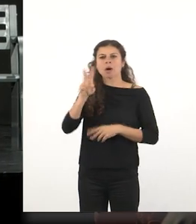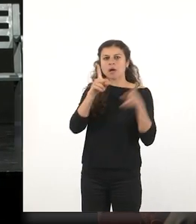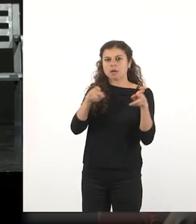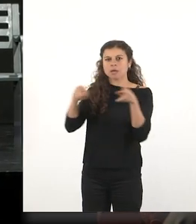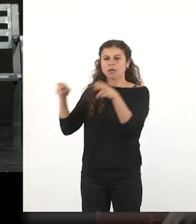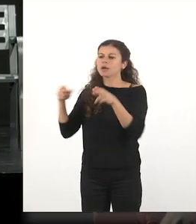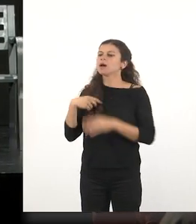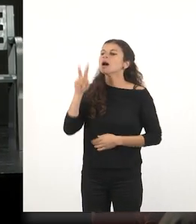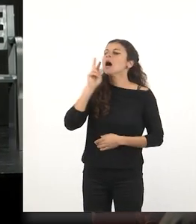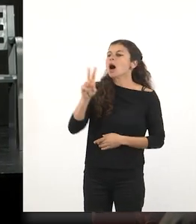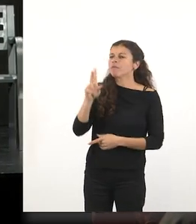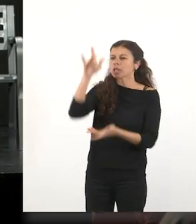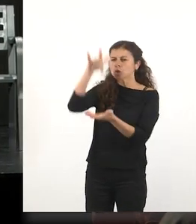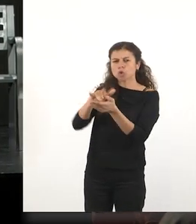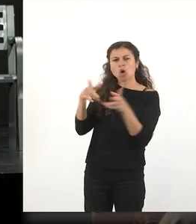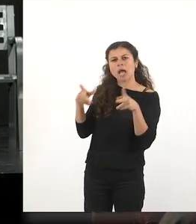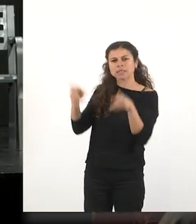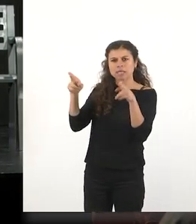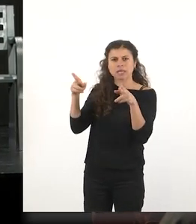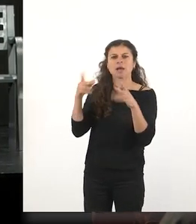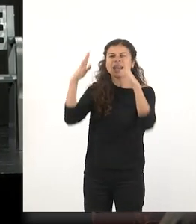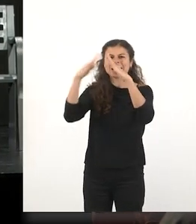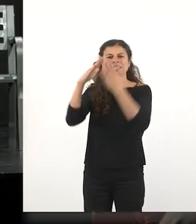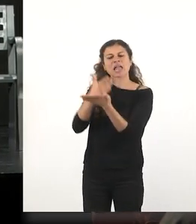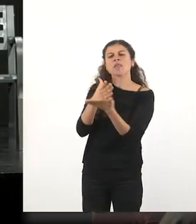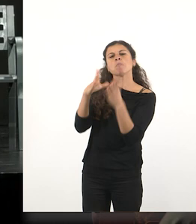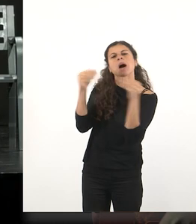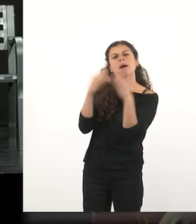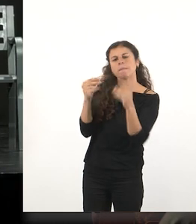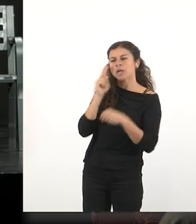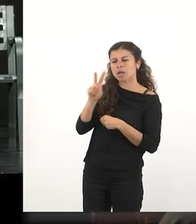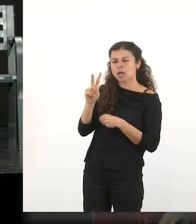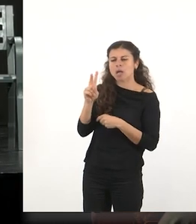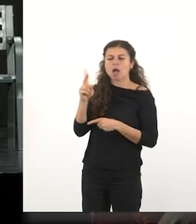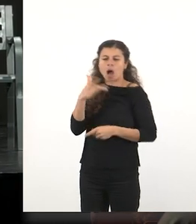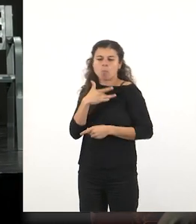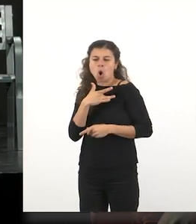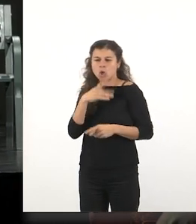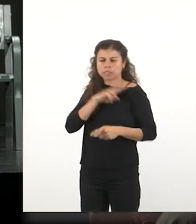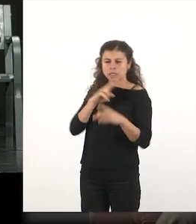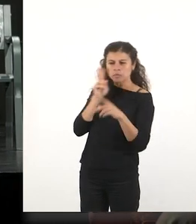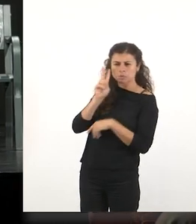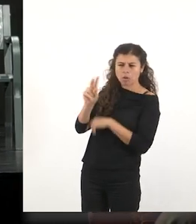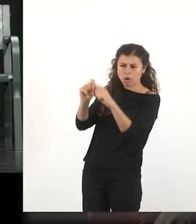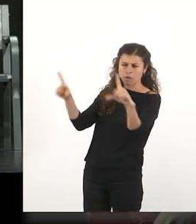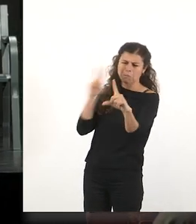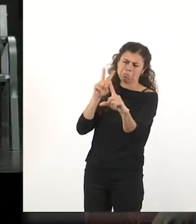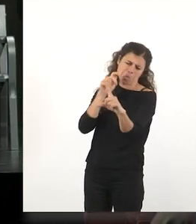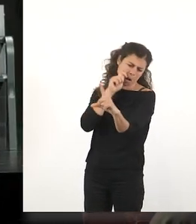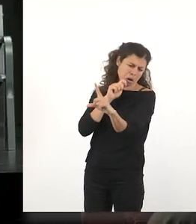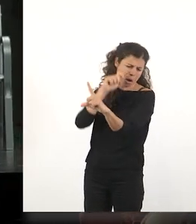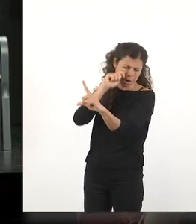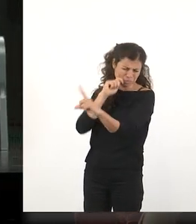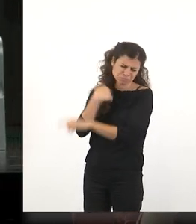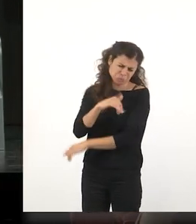amor entre Toki y Ryu, sin que no haya ninguna tía, ¿eh? Todo solo tío. Y en esa escena de amor o de sexo, hostia Juan, pasa la siguiente, tío. Estoy